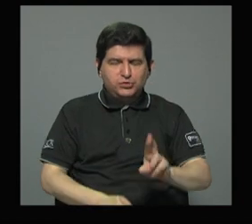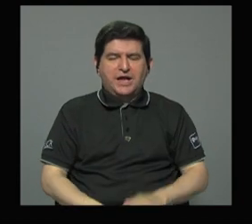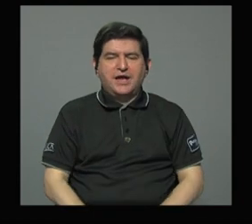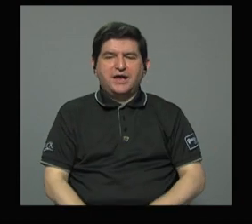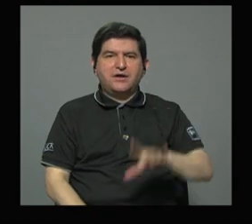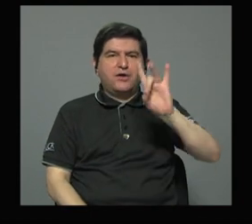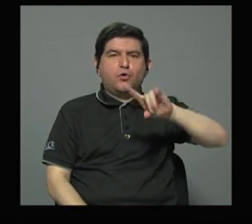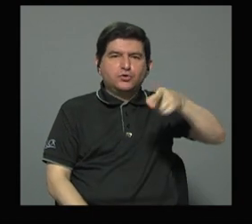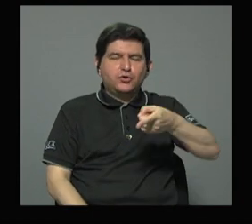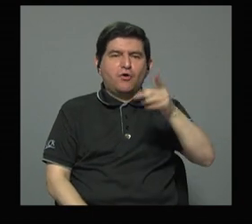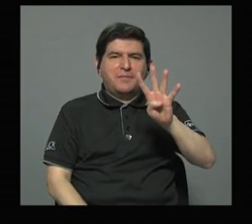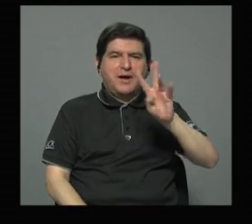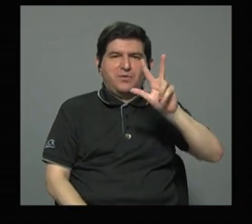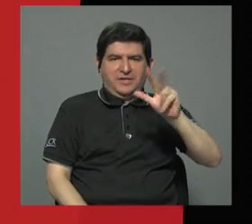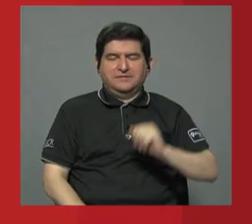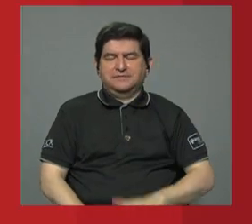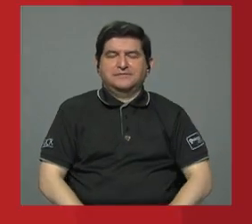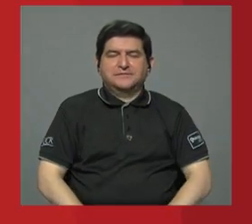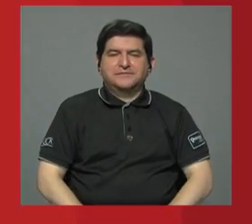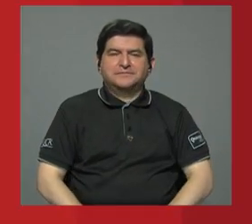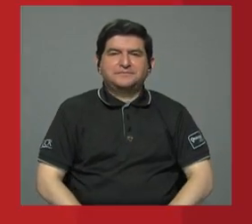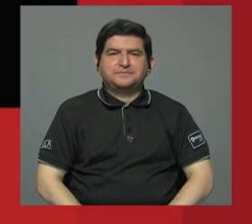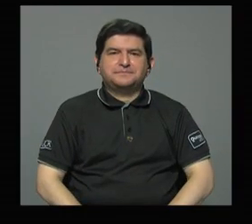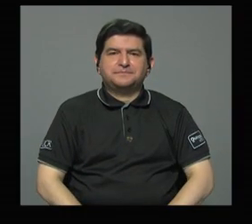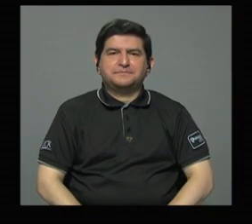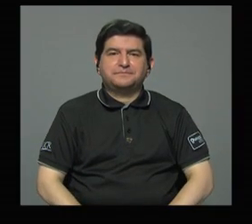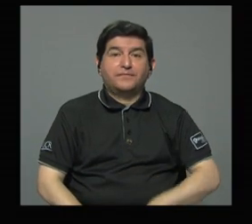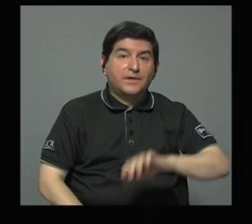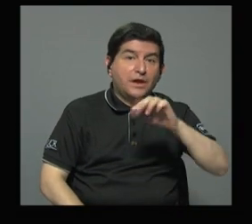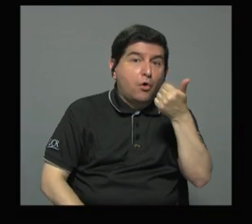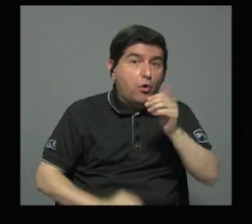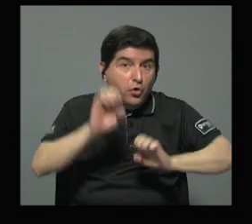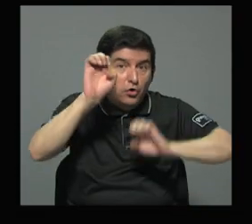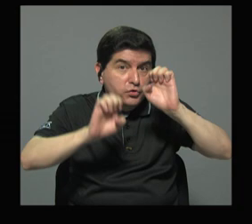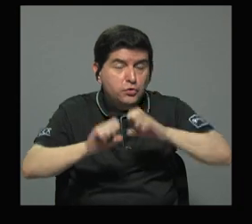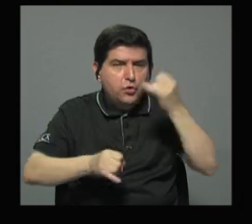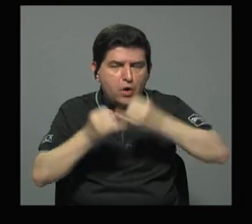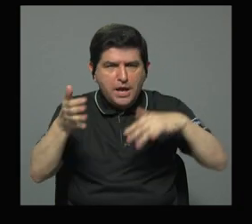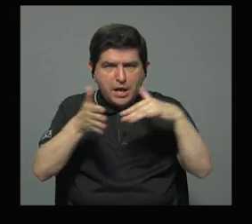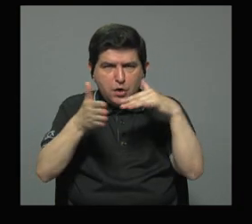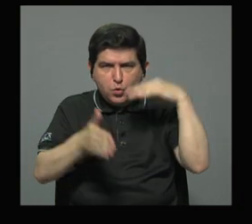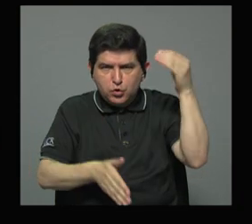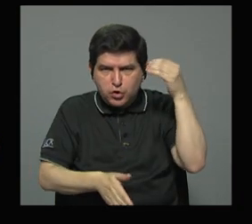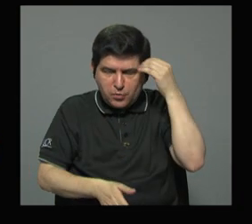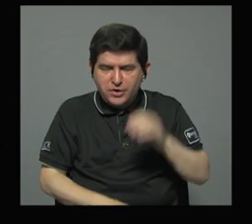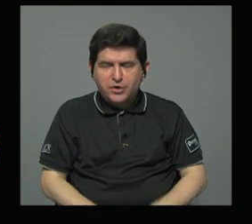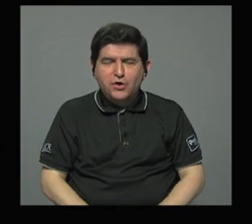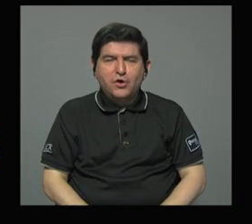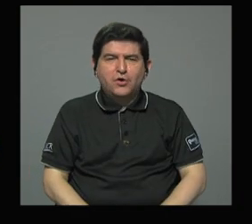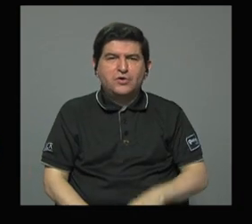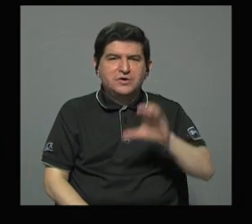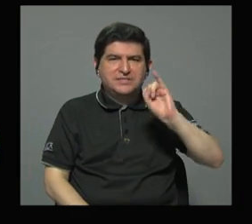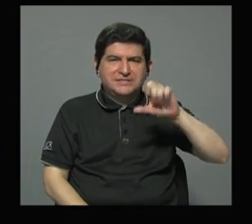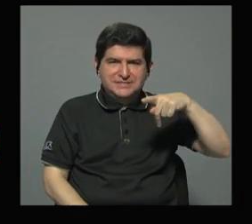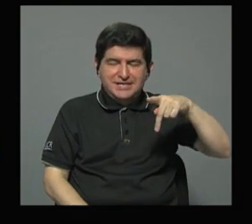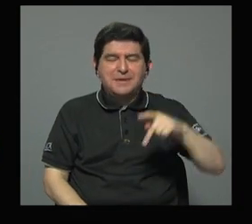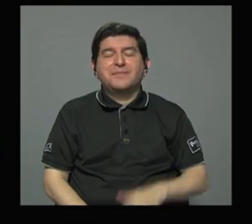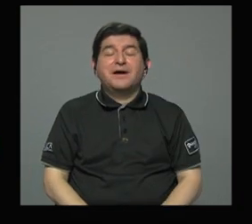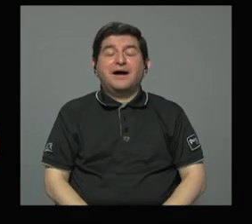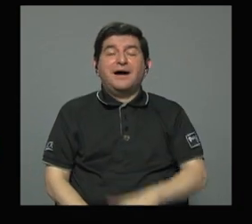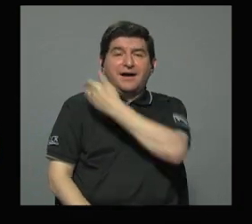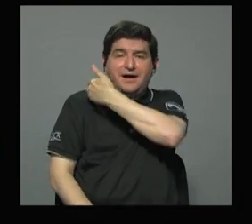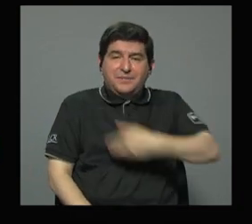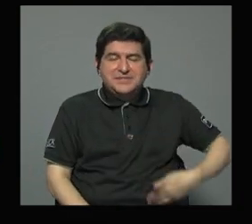un 8,43. Otro que fue evaluado en el último estudio de opinión del CIEP es el mandatario Carlos